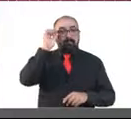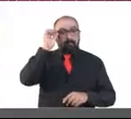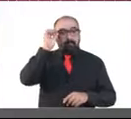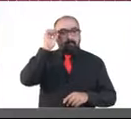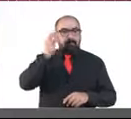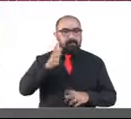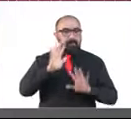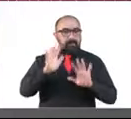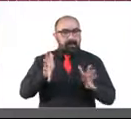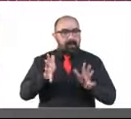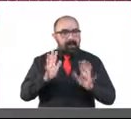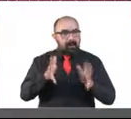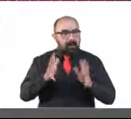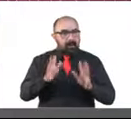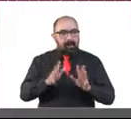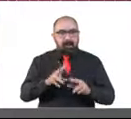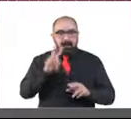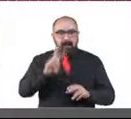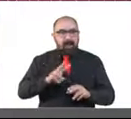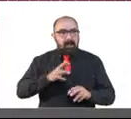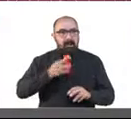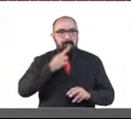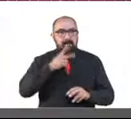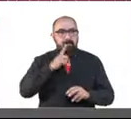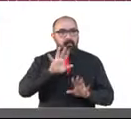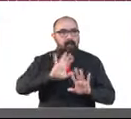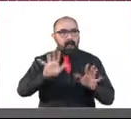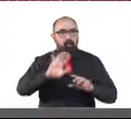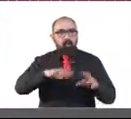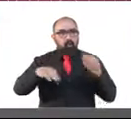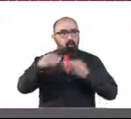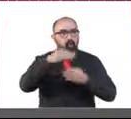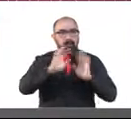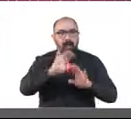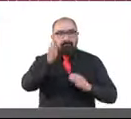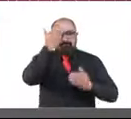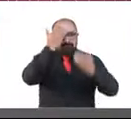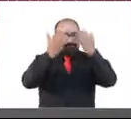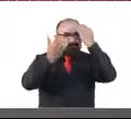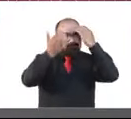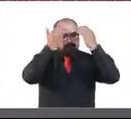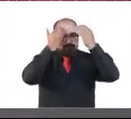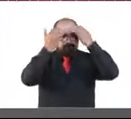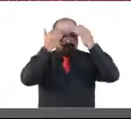ya se está haciendo algo muy, muy conocido y muy, muy acudido